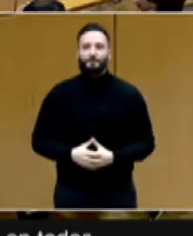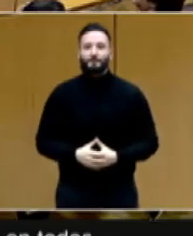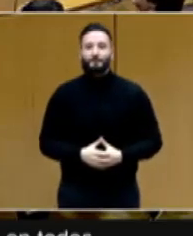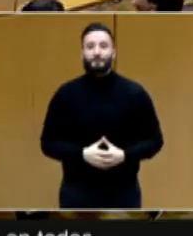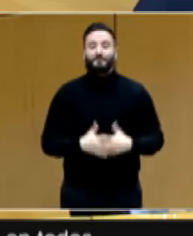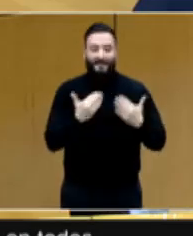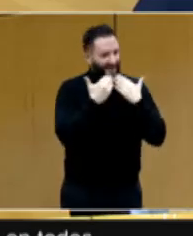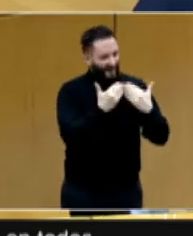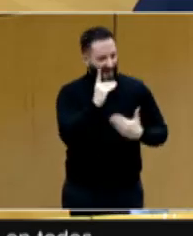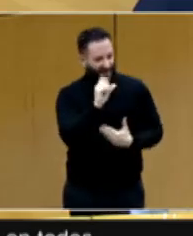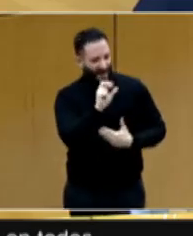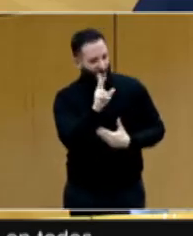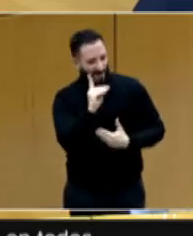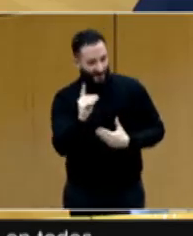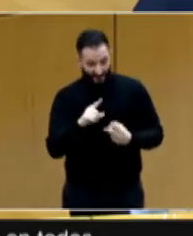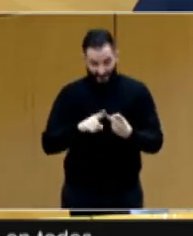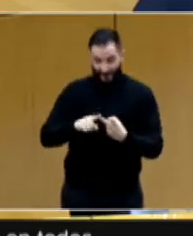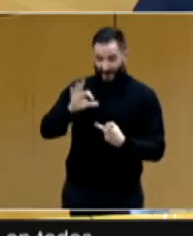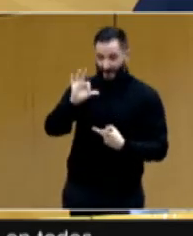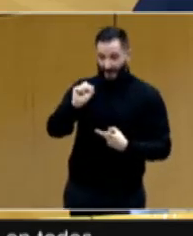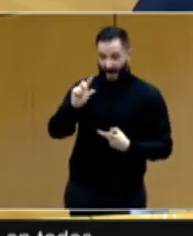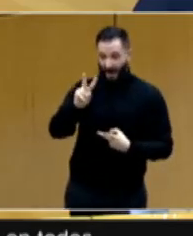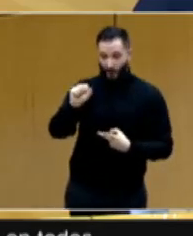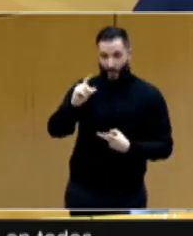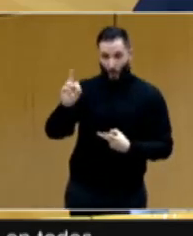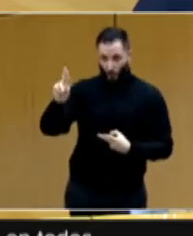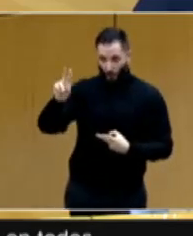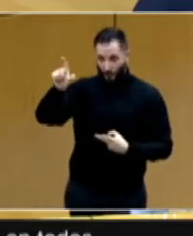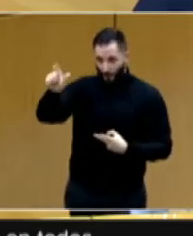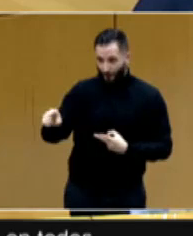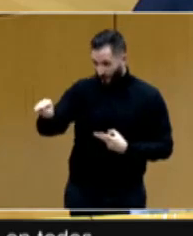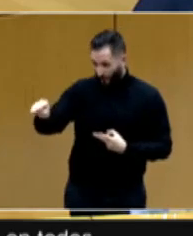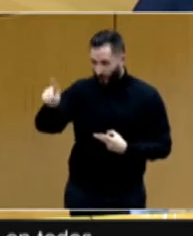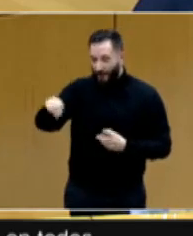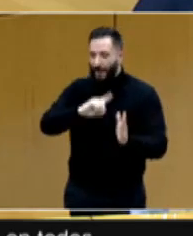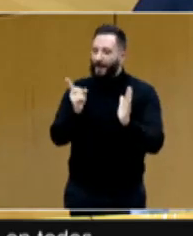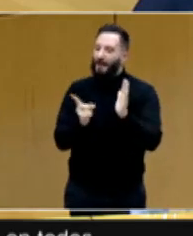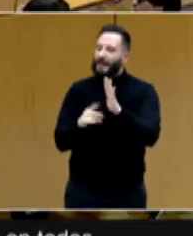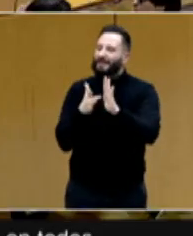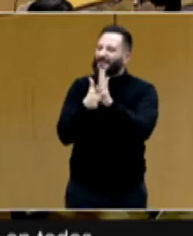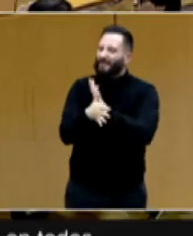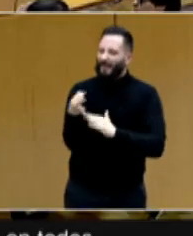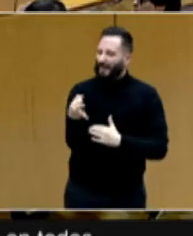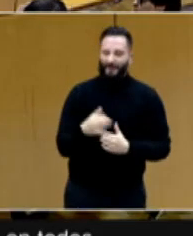Gracias David Salvador a ti también te pregunto qué implica la ley